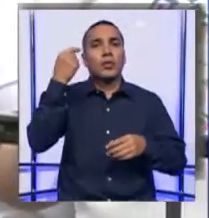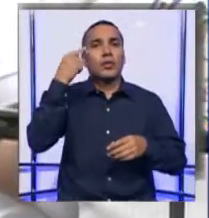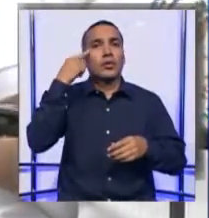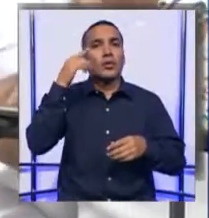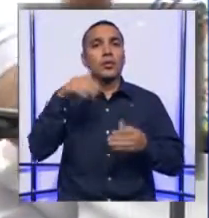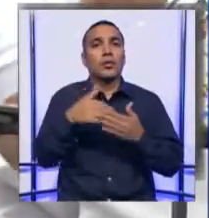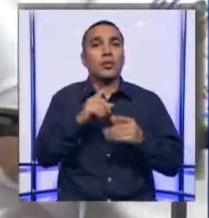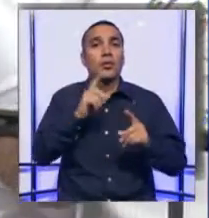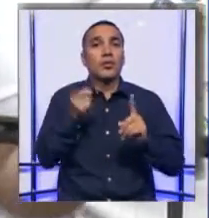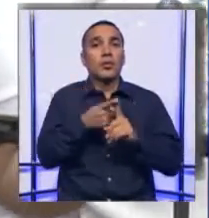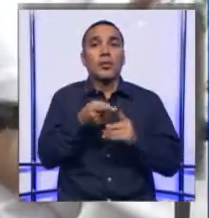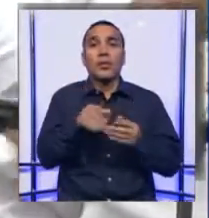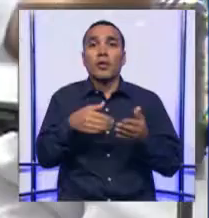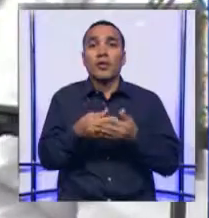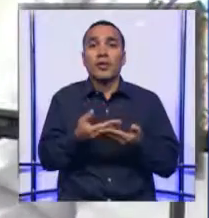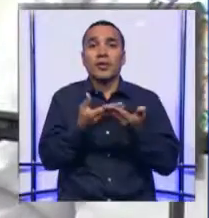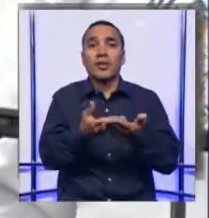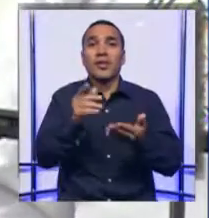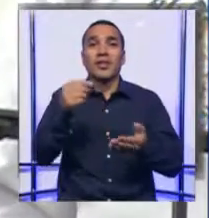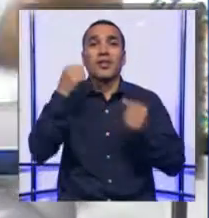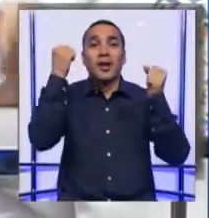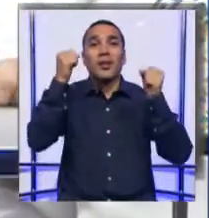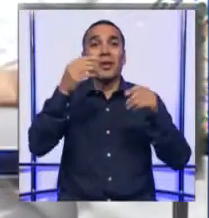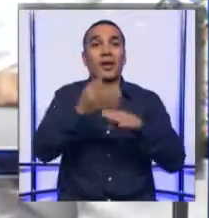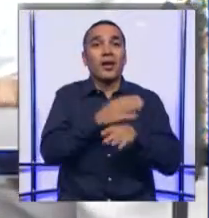primera oferta!